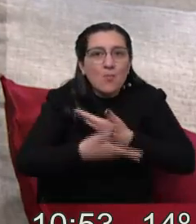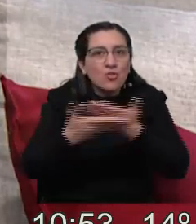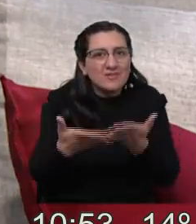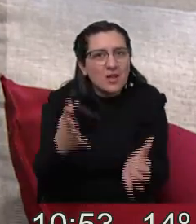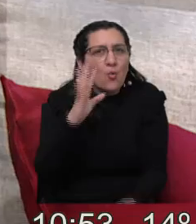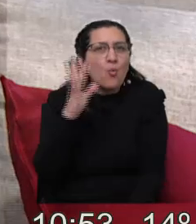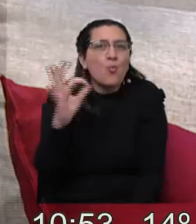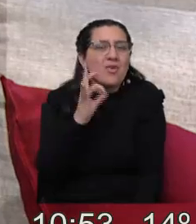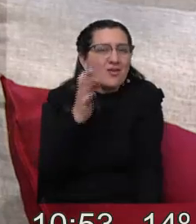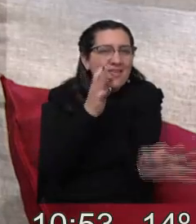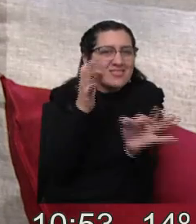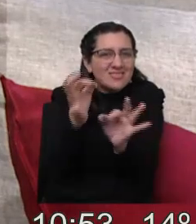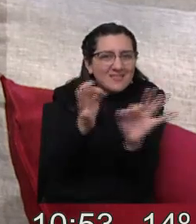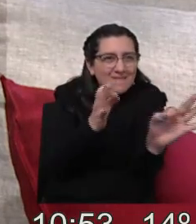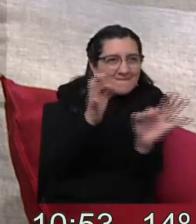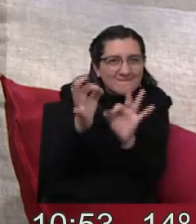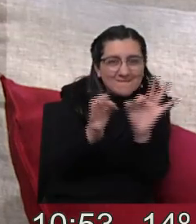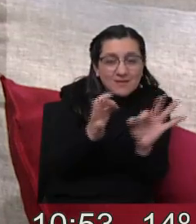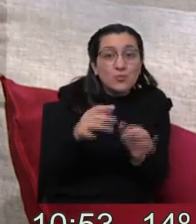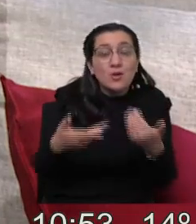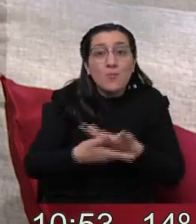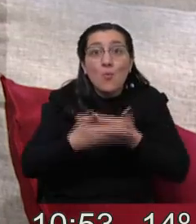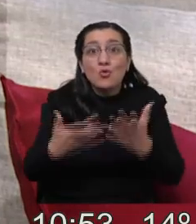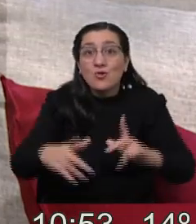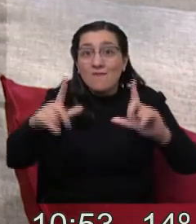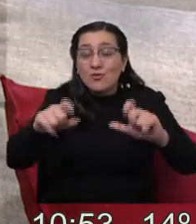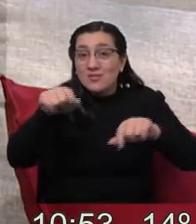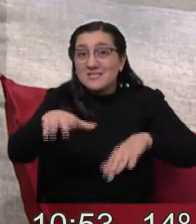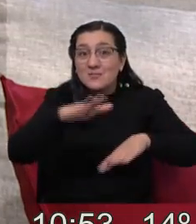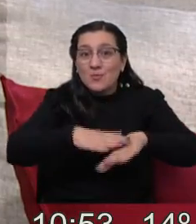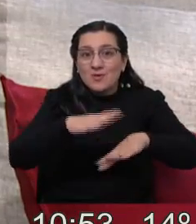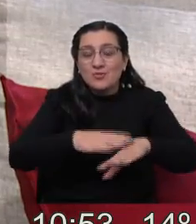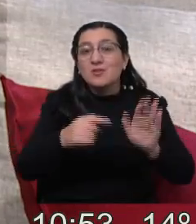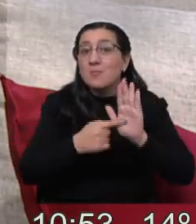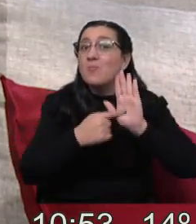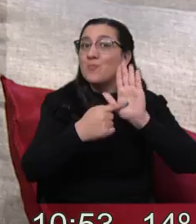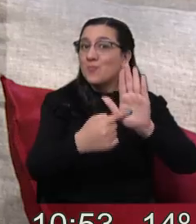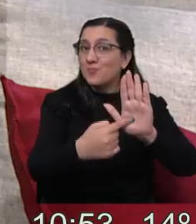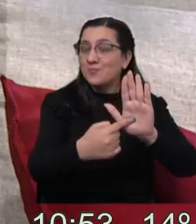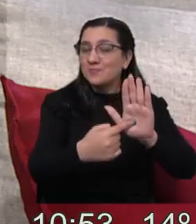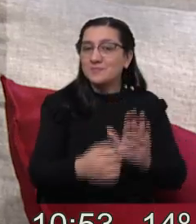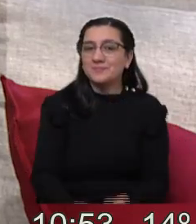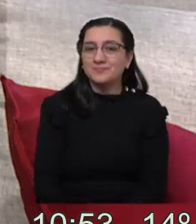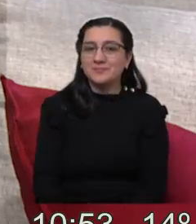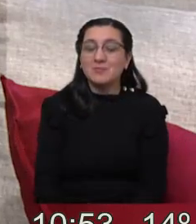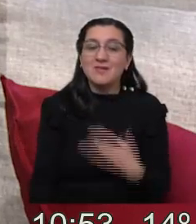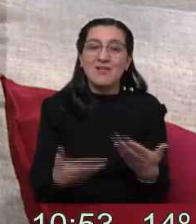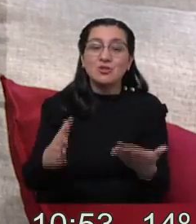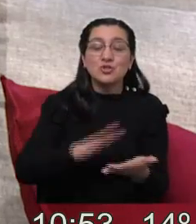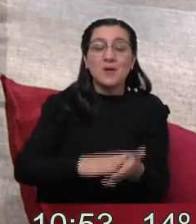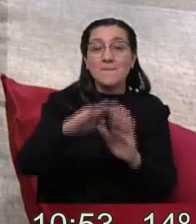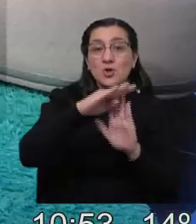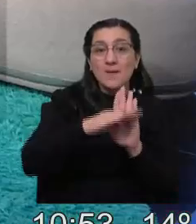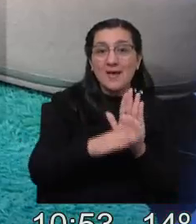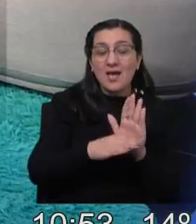cuidado estético. Y esto, si tuviéramos que mostrar una postal de aquel 2001, esta podría ser una muy buena. Y estamos hablando de Ring